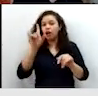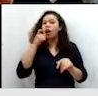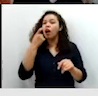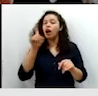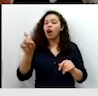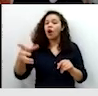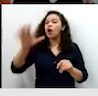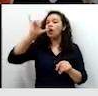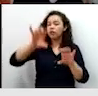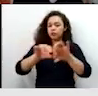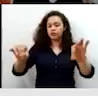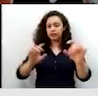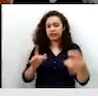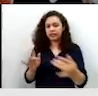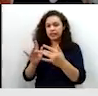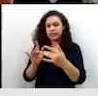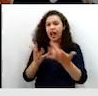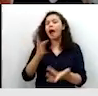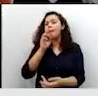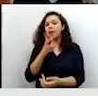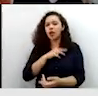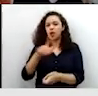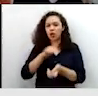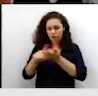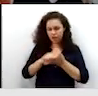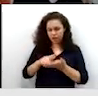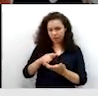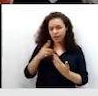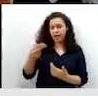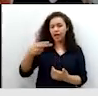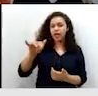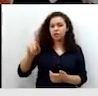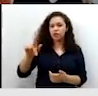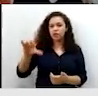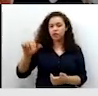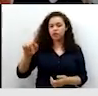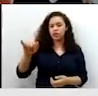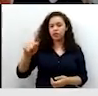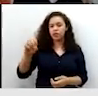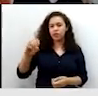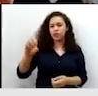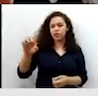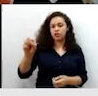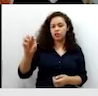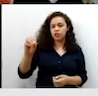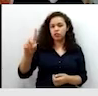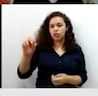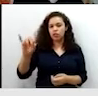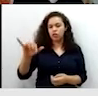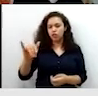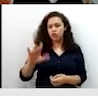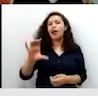Aquí vienen unas concentraciones que podemos utilizar de hipoclorito de sodio. Este hipoclorito de sodio es el